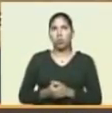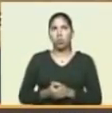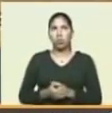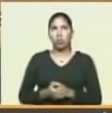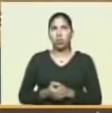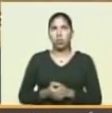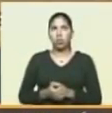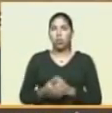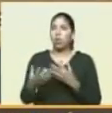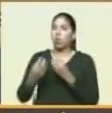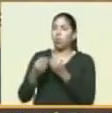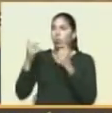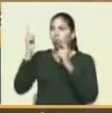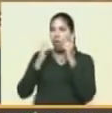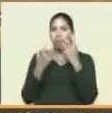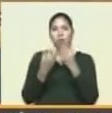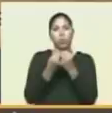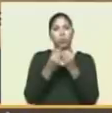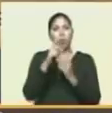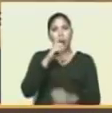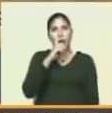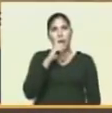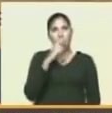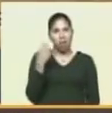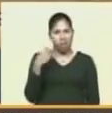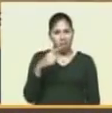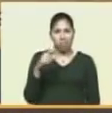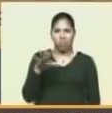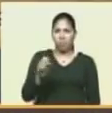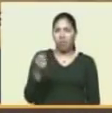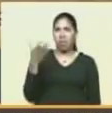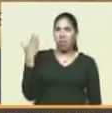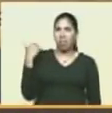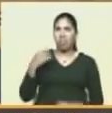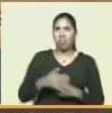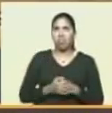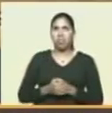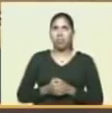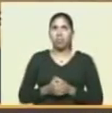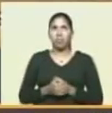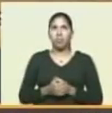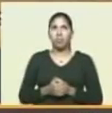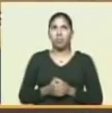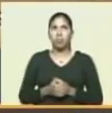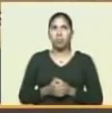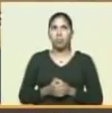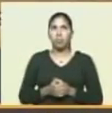compañero Nicolás compraron, y ahí están, a media máquina, a un cuarto de máquina,